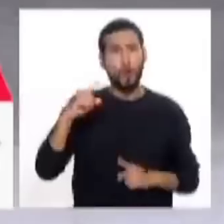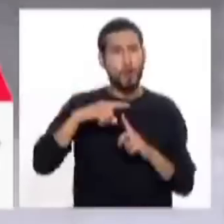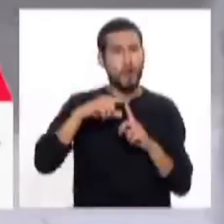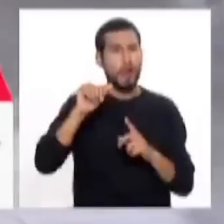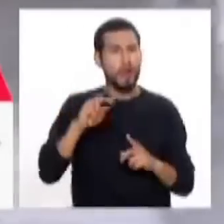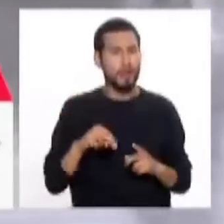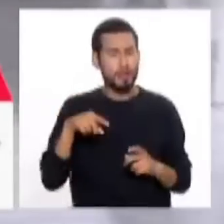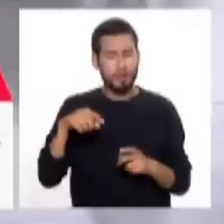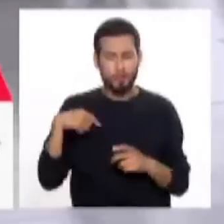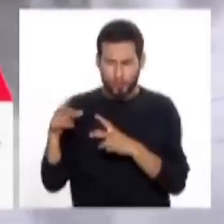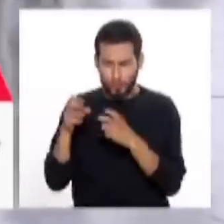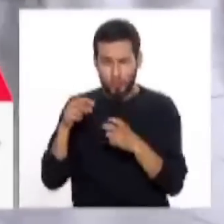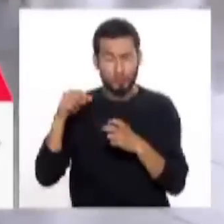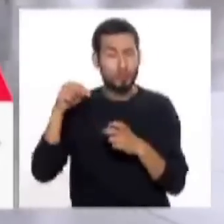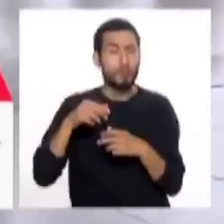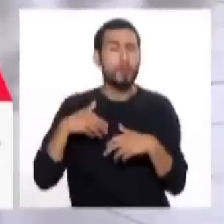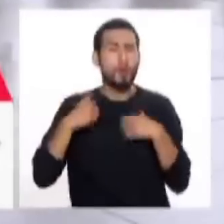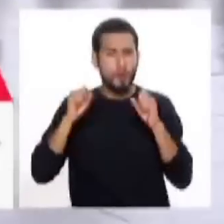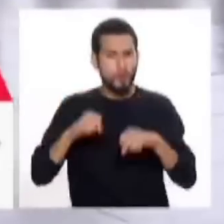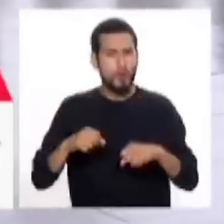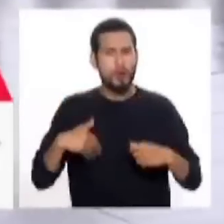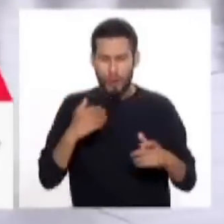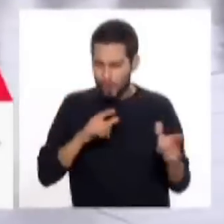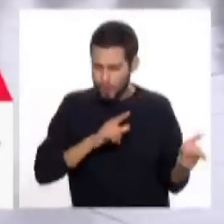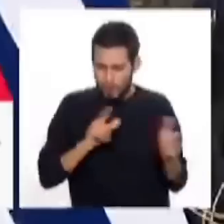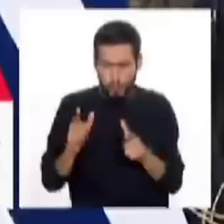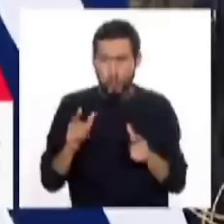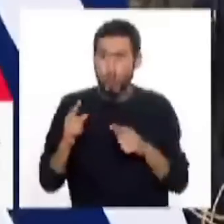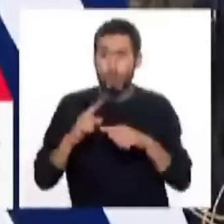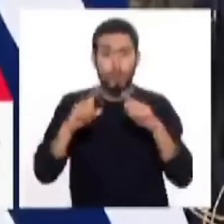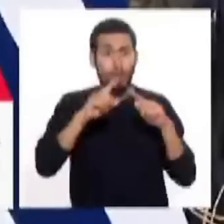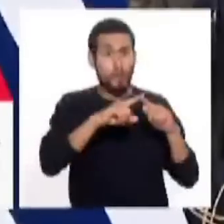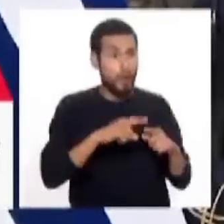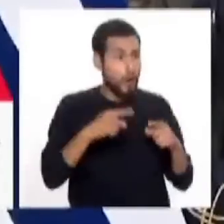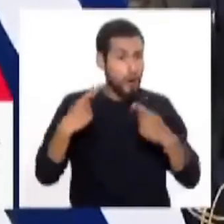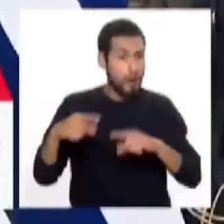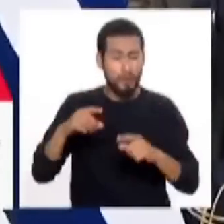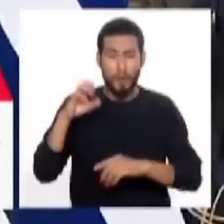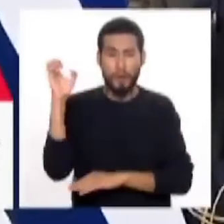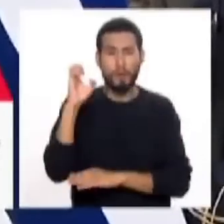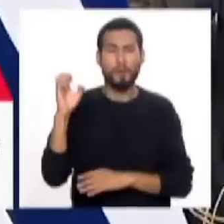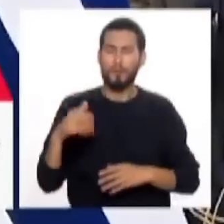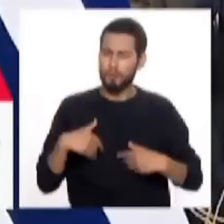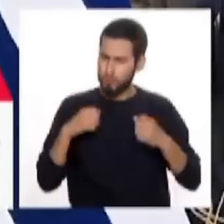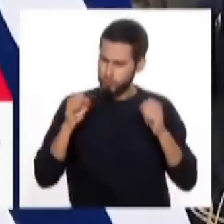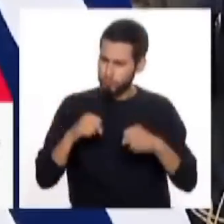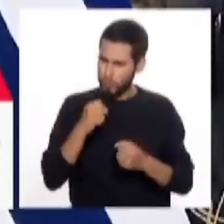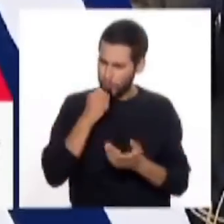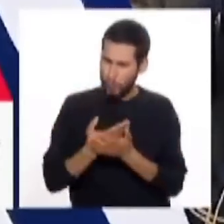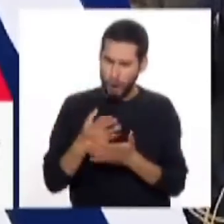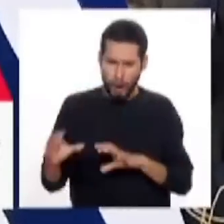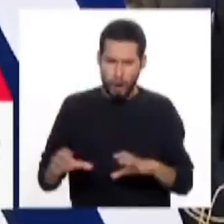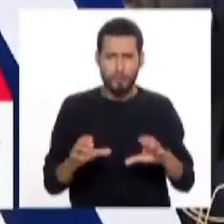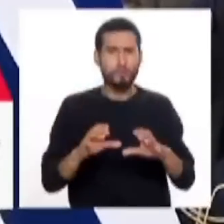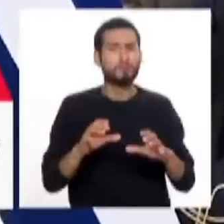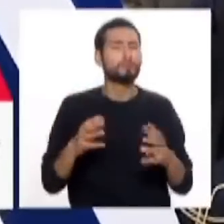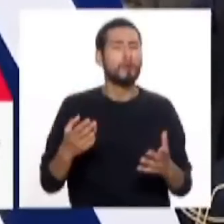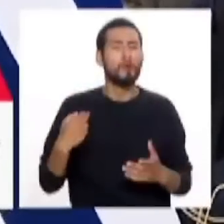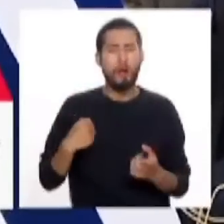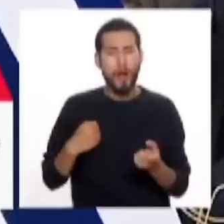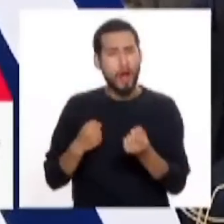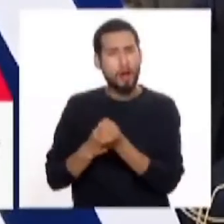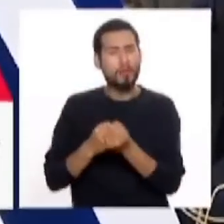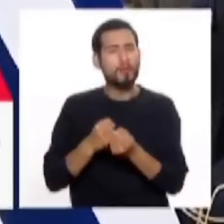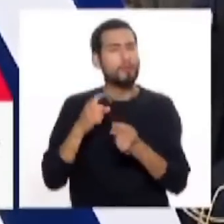SICOFA, nos permite estar preparados para una emergencia, demostrando efectividad como instrumento de apoyo a